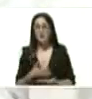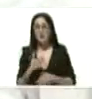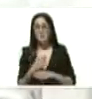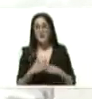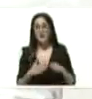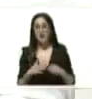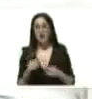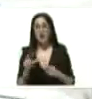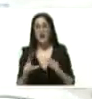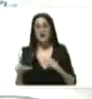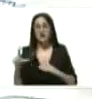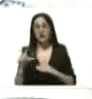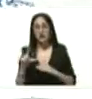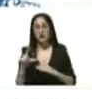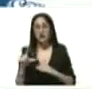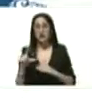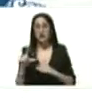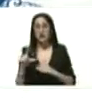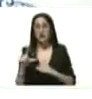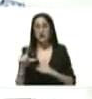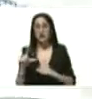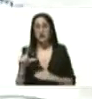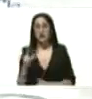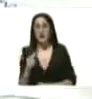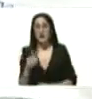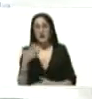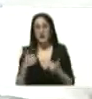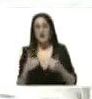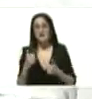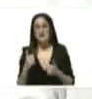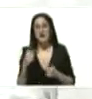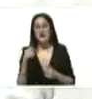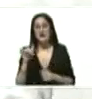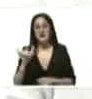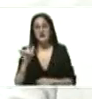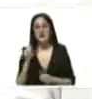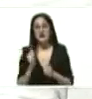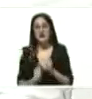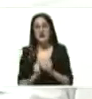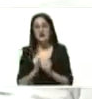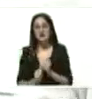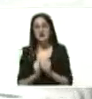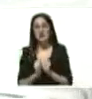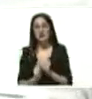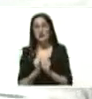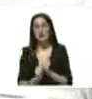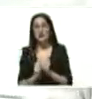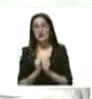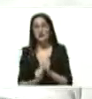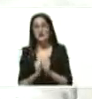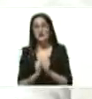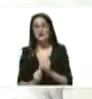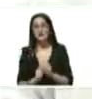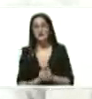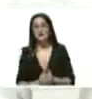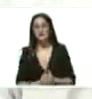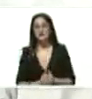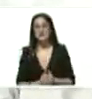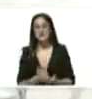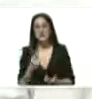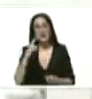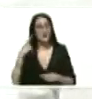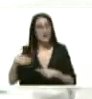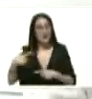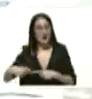litros de leche y de queso. Eso estamos presentes en la mesa del venezolano a diario.